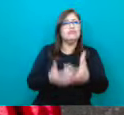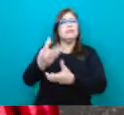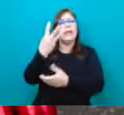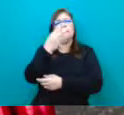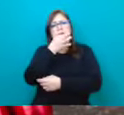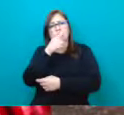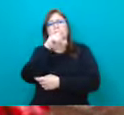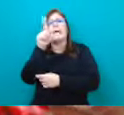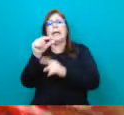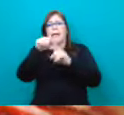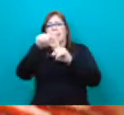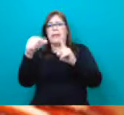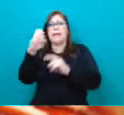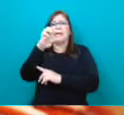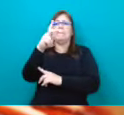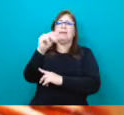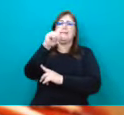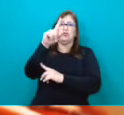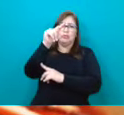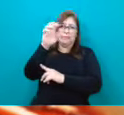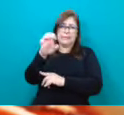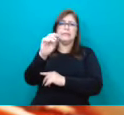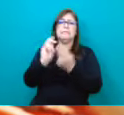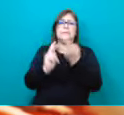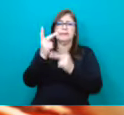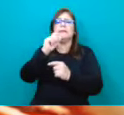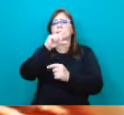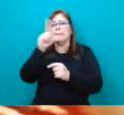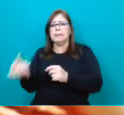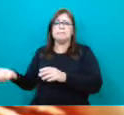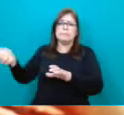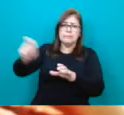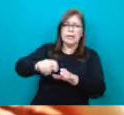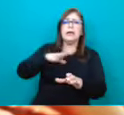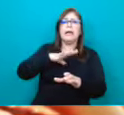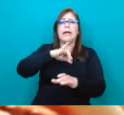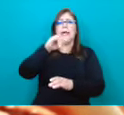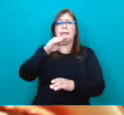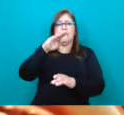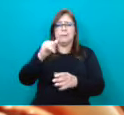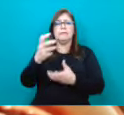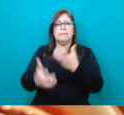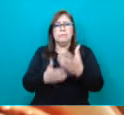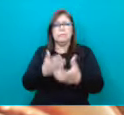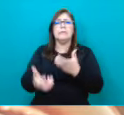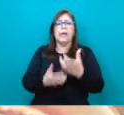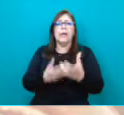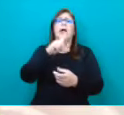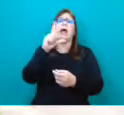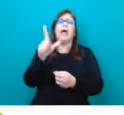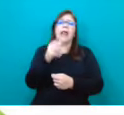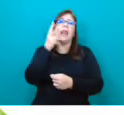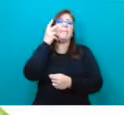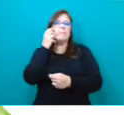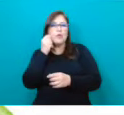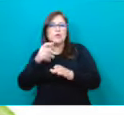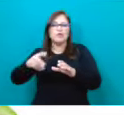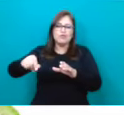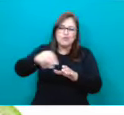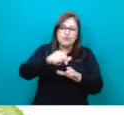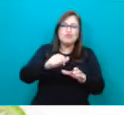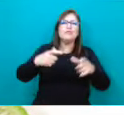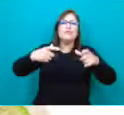Agregamos el epazote hasta que espese el caldo e incorporamos las jaivas. Además, sirve caliente, acompaña